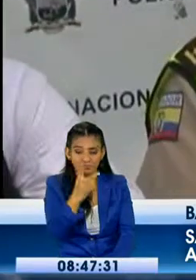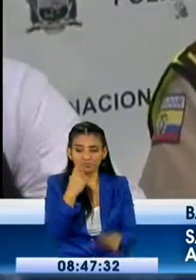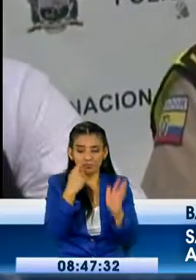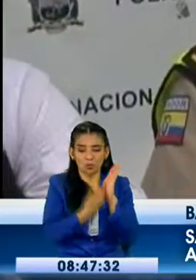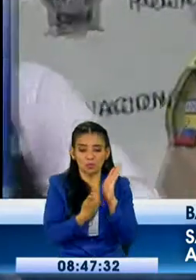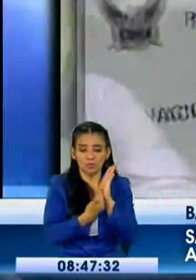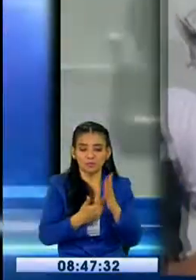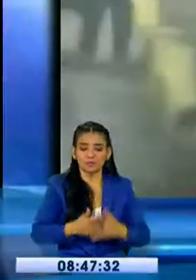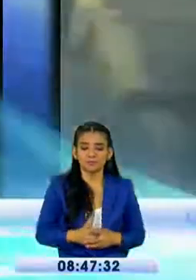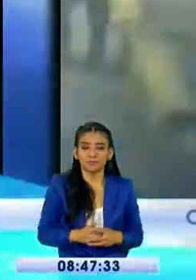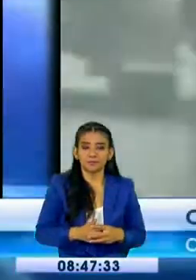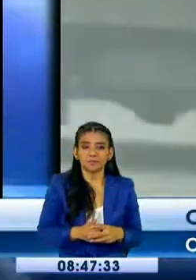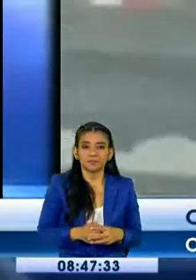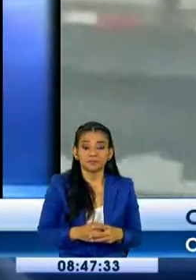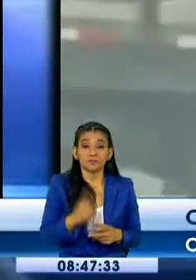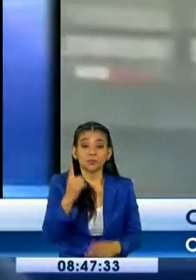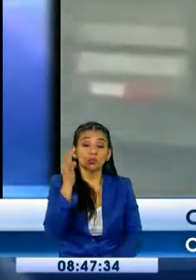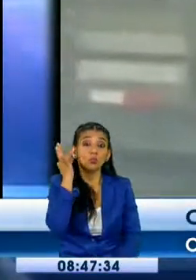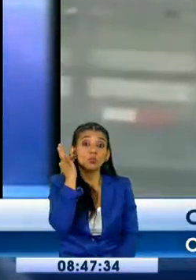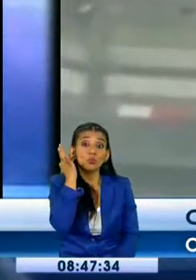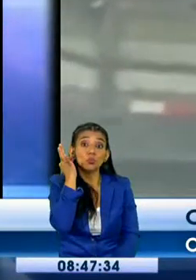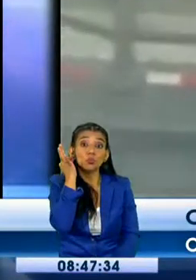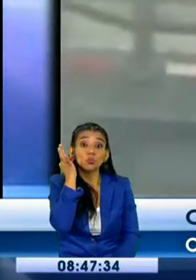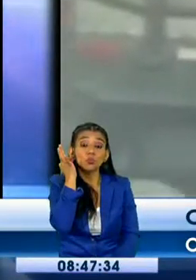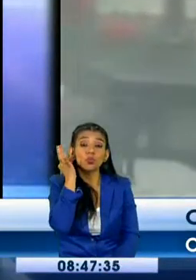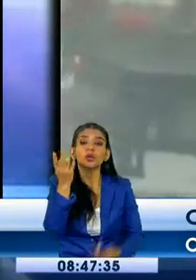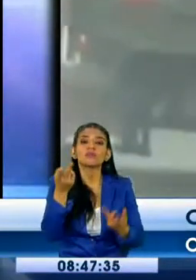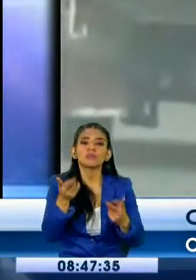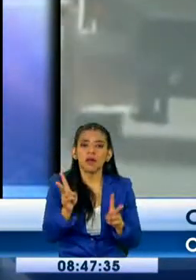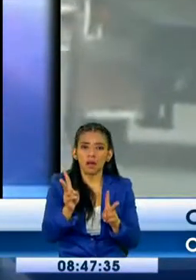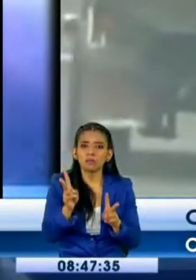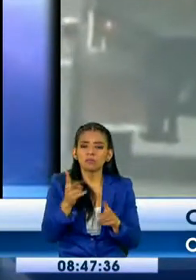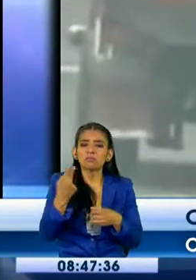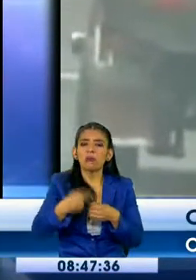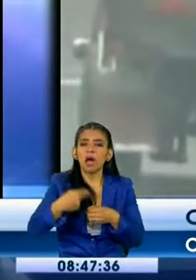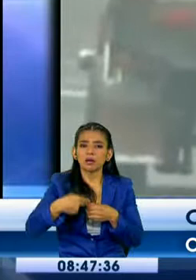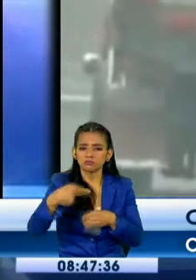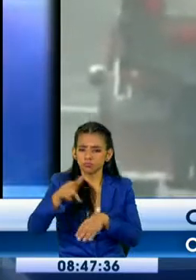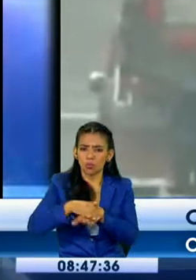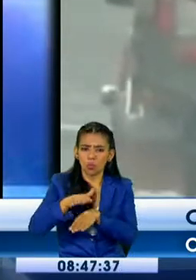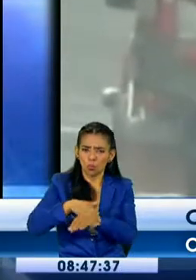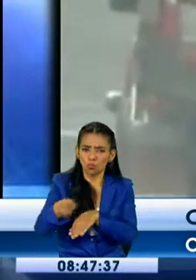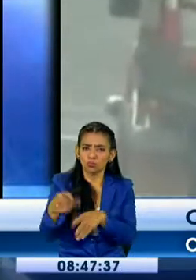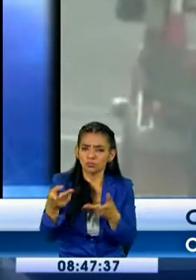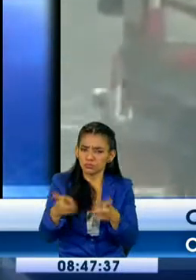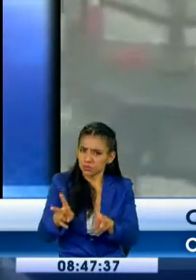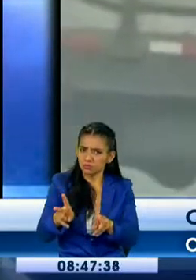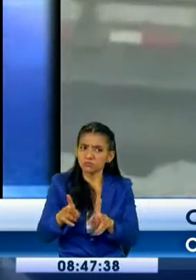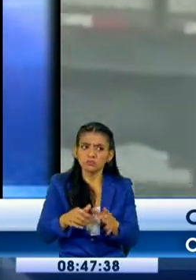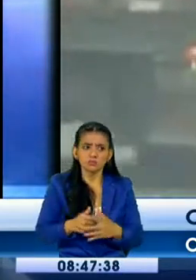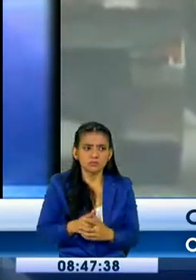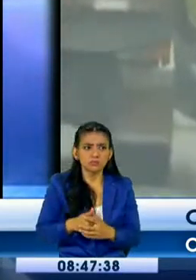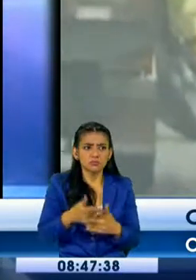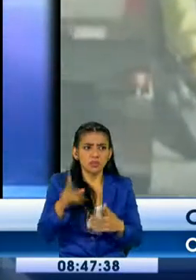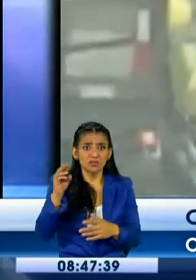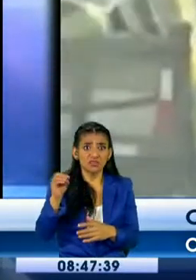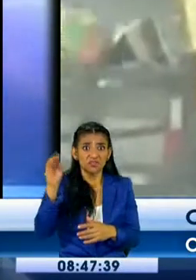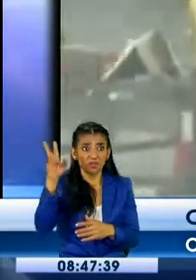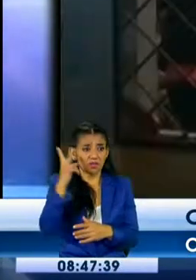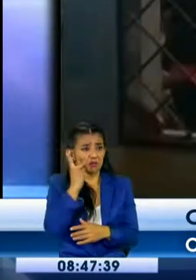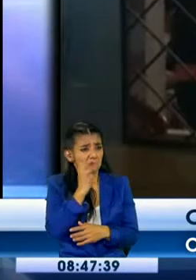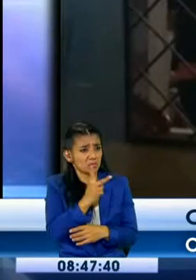destacar la participación de una mujer a quien le llamaban la madrina, y de acuerdo a los videos que ustedes ya tienen en su